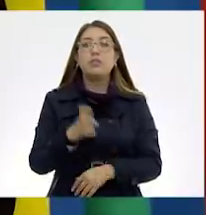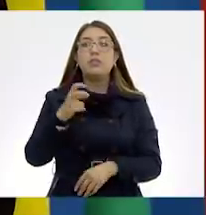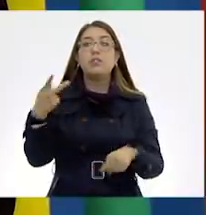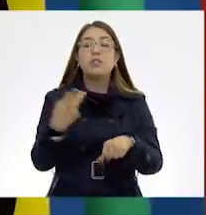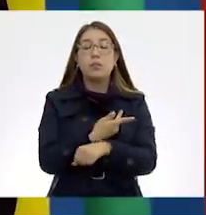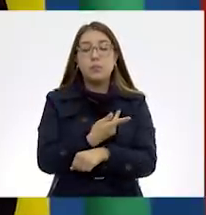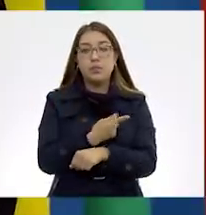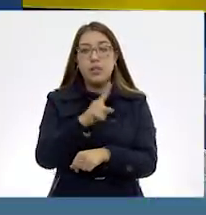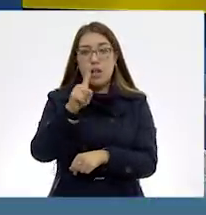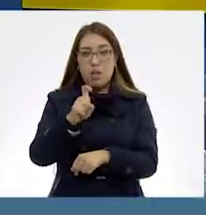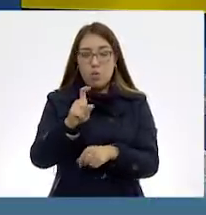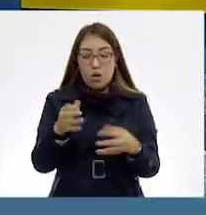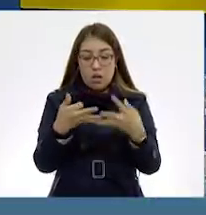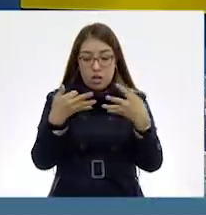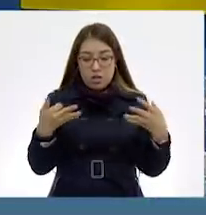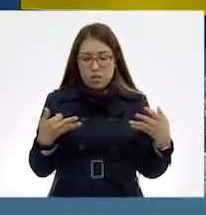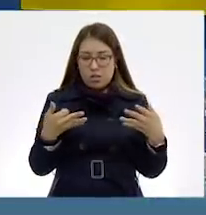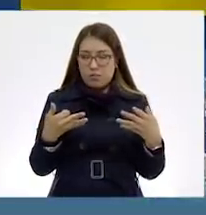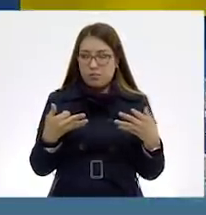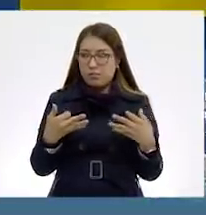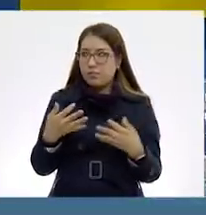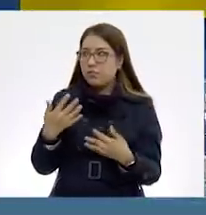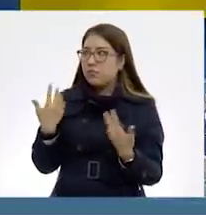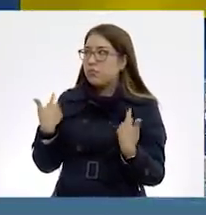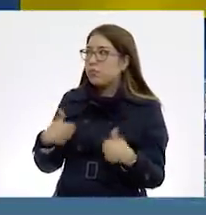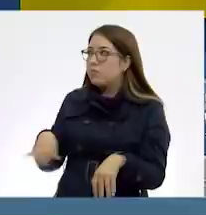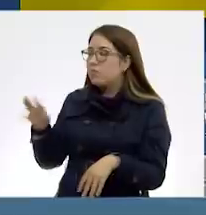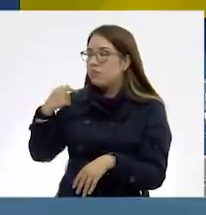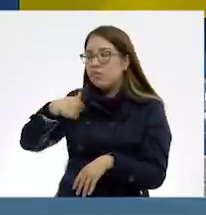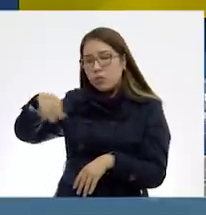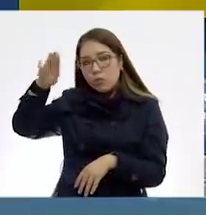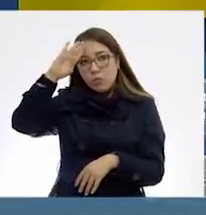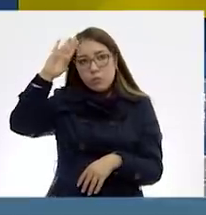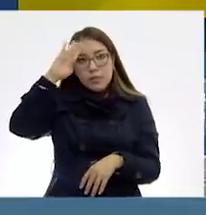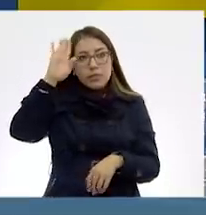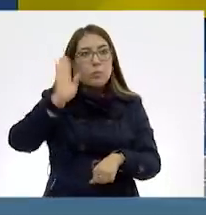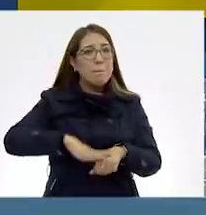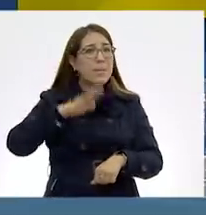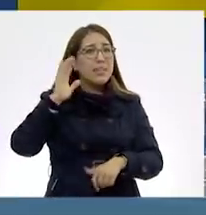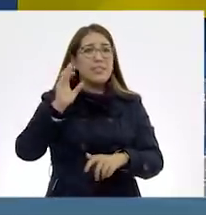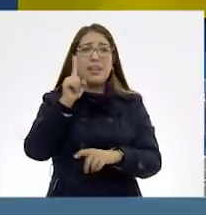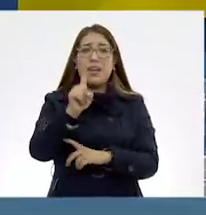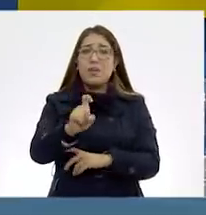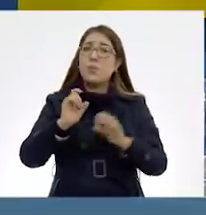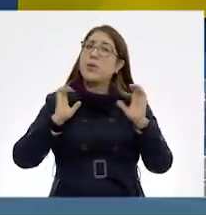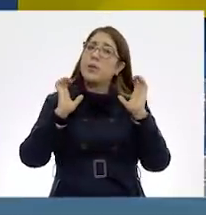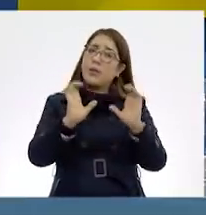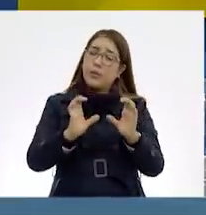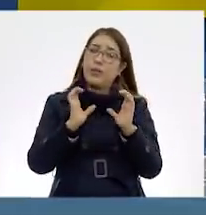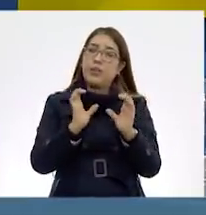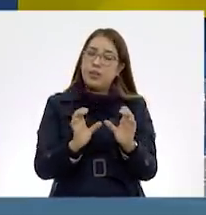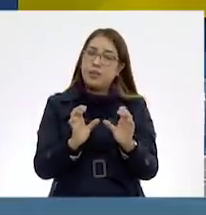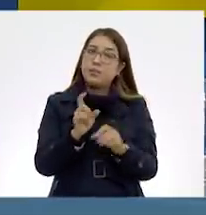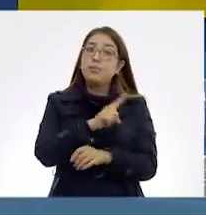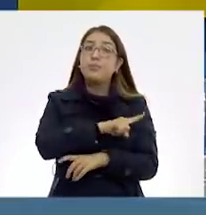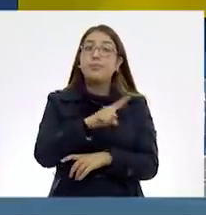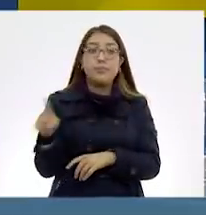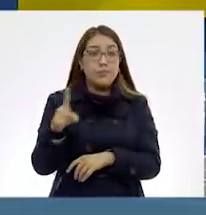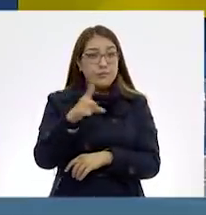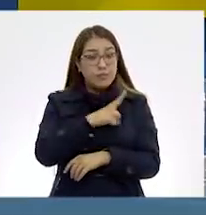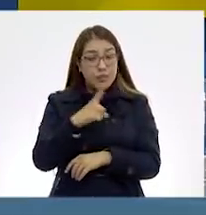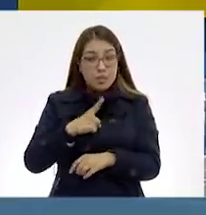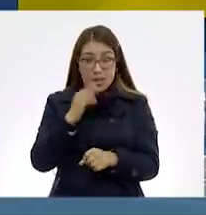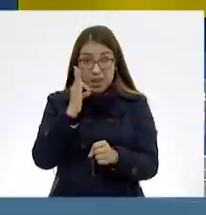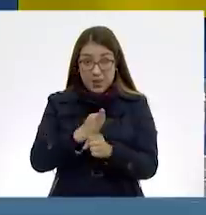acuíferos. Mientras más escucho, más pienso que tenemos que cuidar el agua. Por lo tanto, debemos conservar el agua que